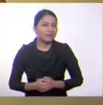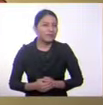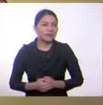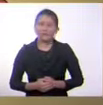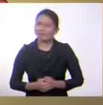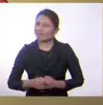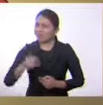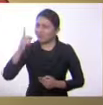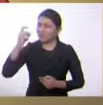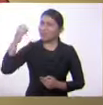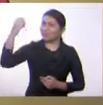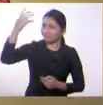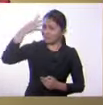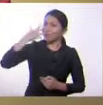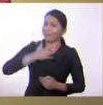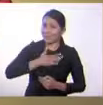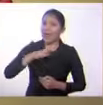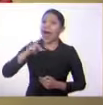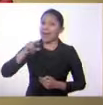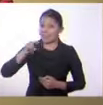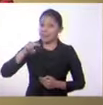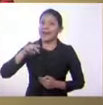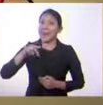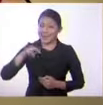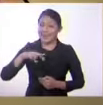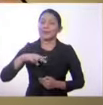El sol es mi amigo,